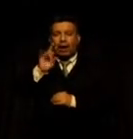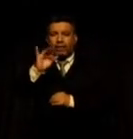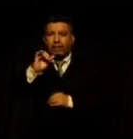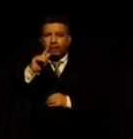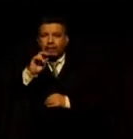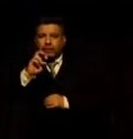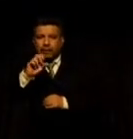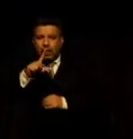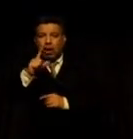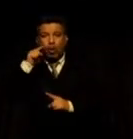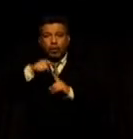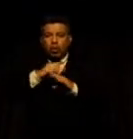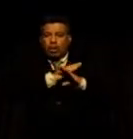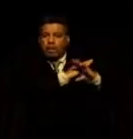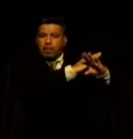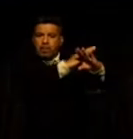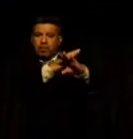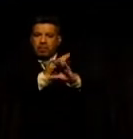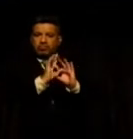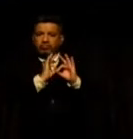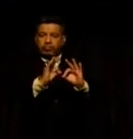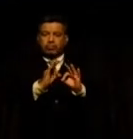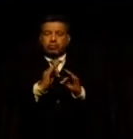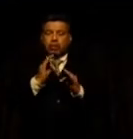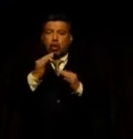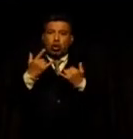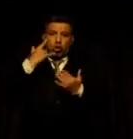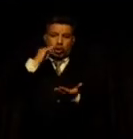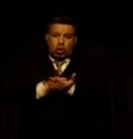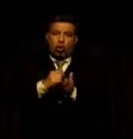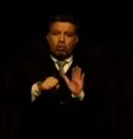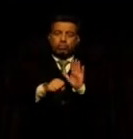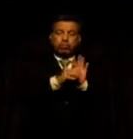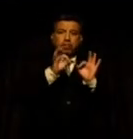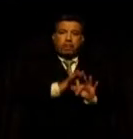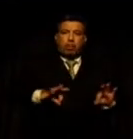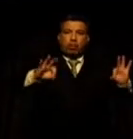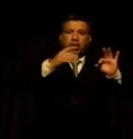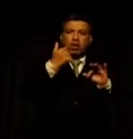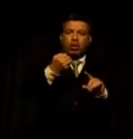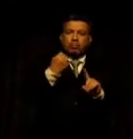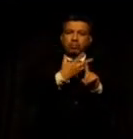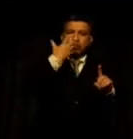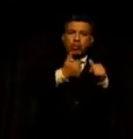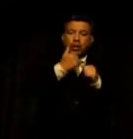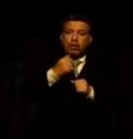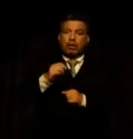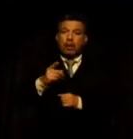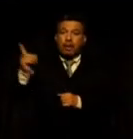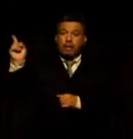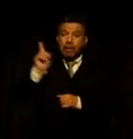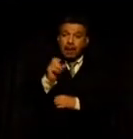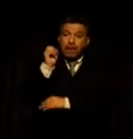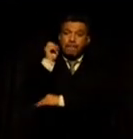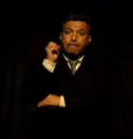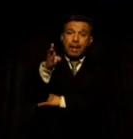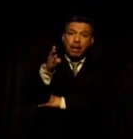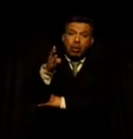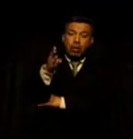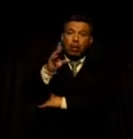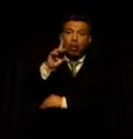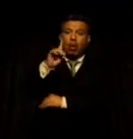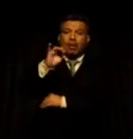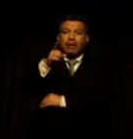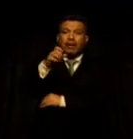por eso yo creo que hoy se marca un hito cuando dice david vélez novanc viene a colombia llega el banco digital